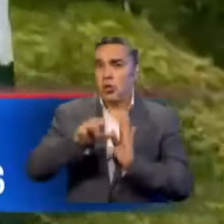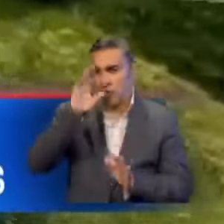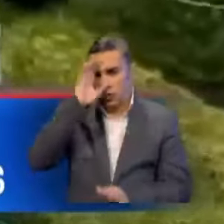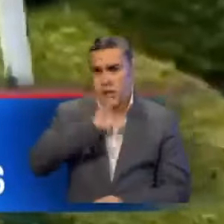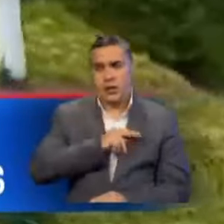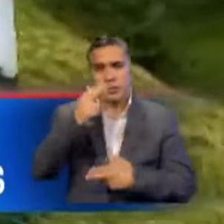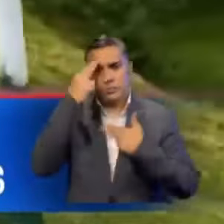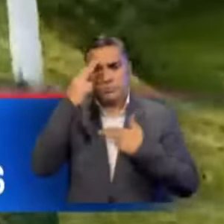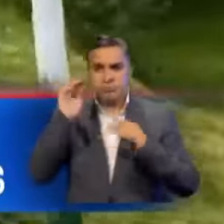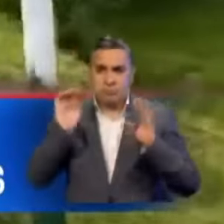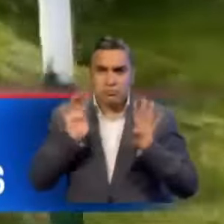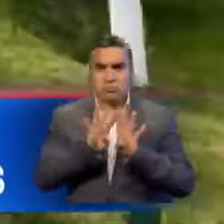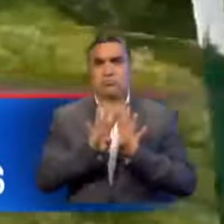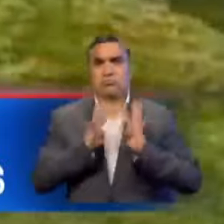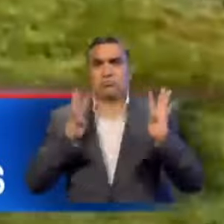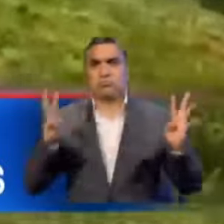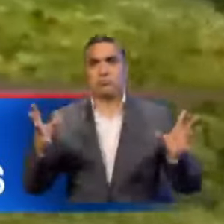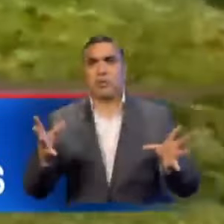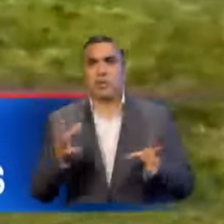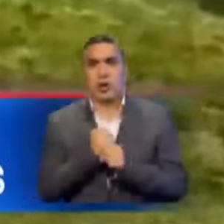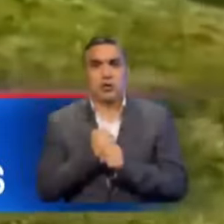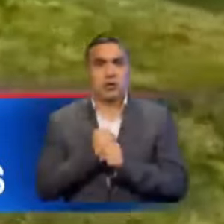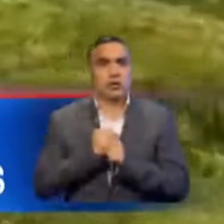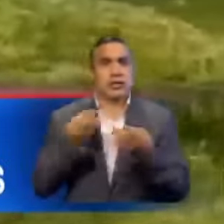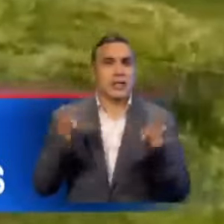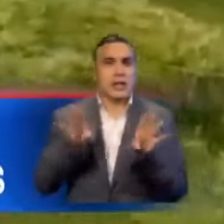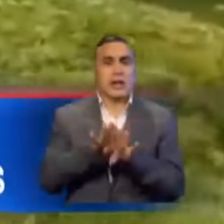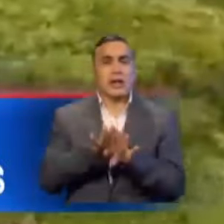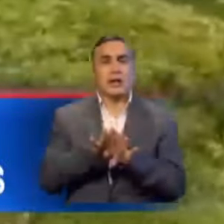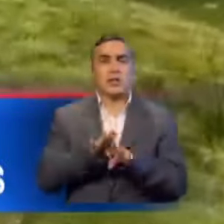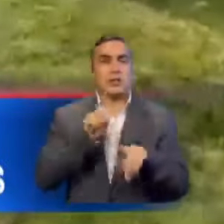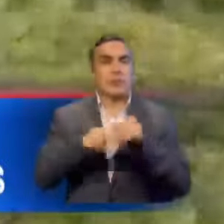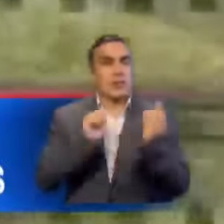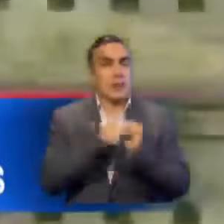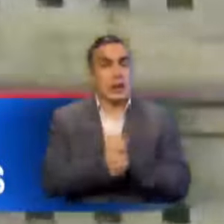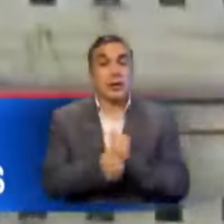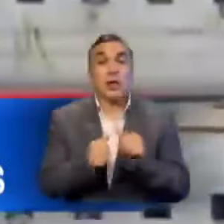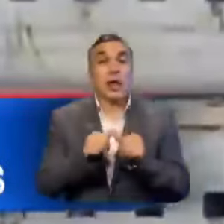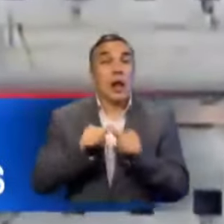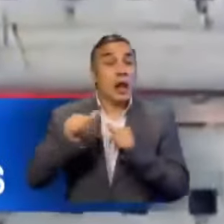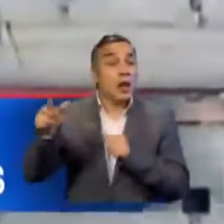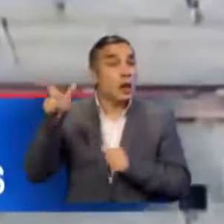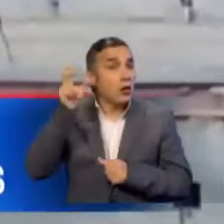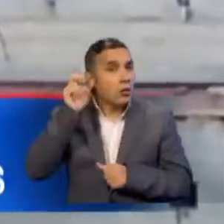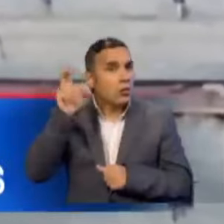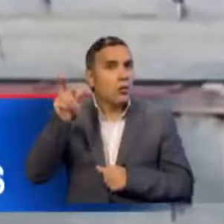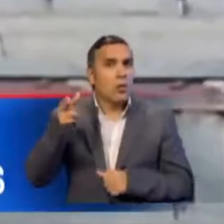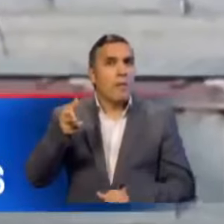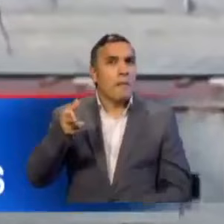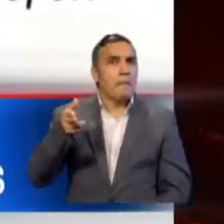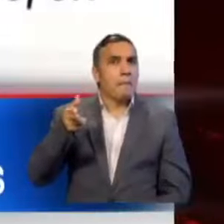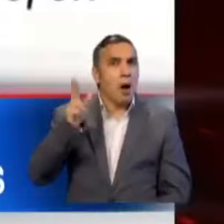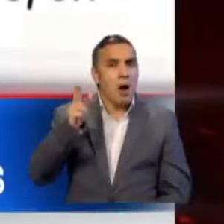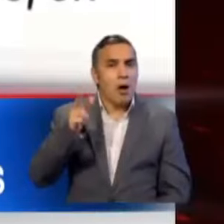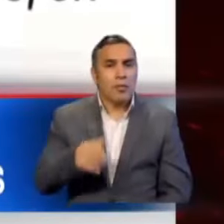policías y militares cerraron el paso al centro carcelario. A lo lejos se escuchaban varias